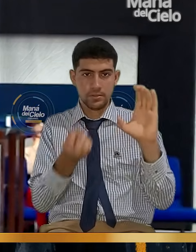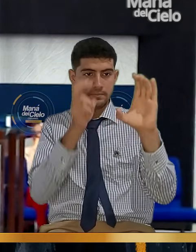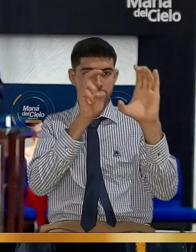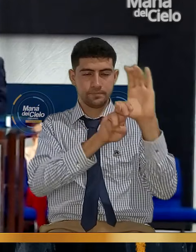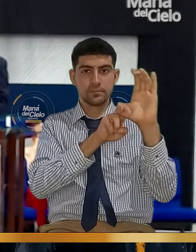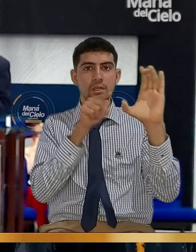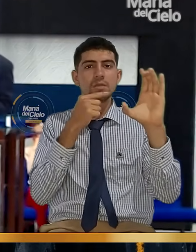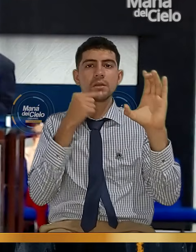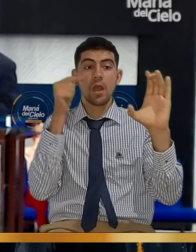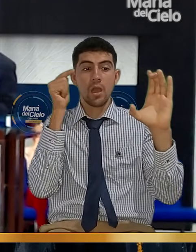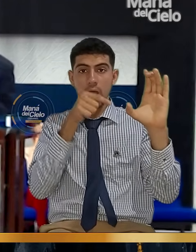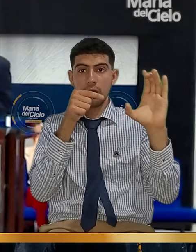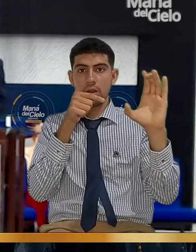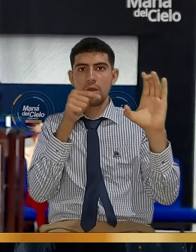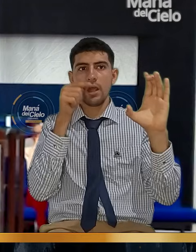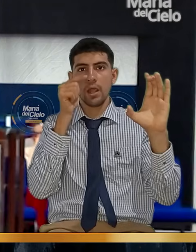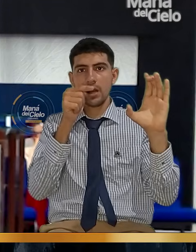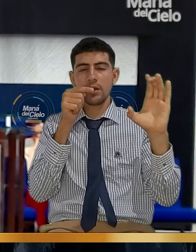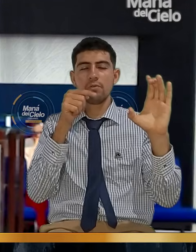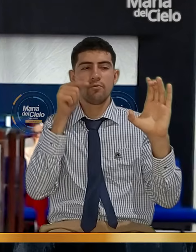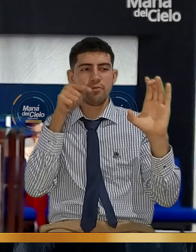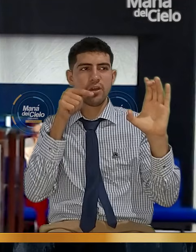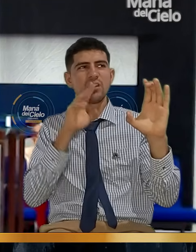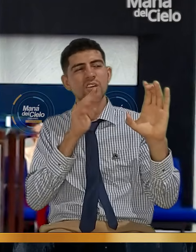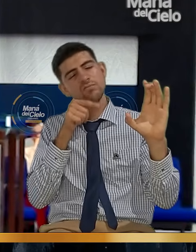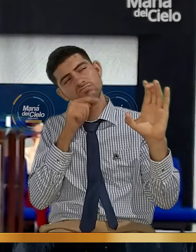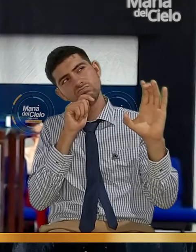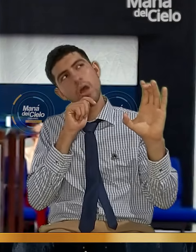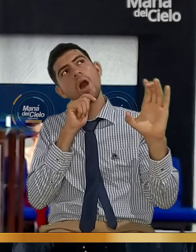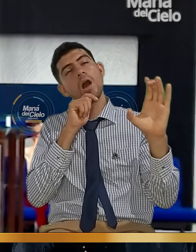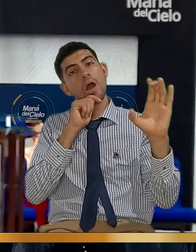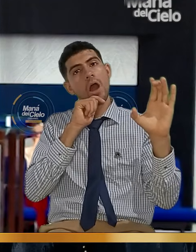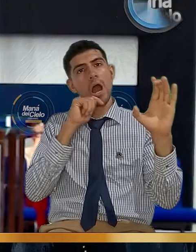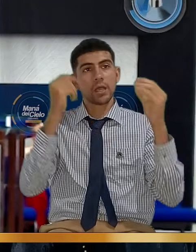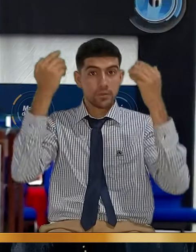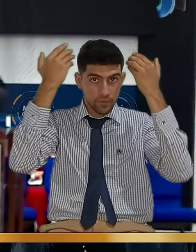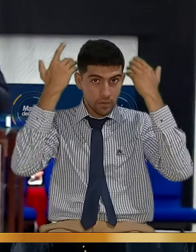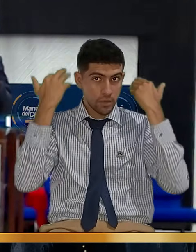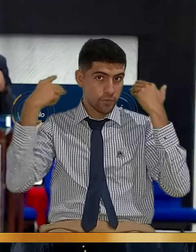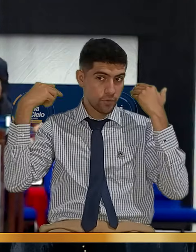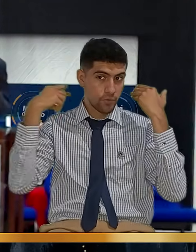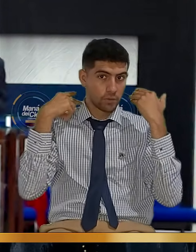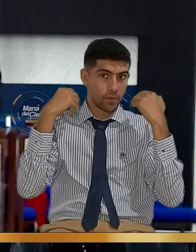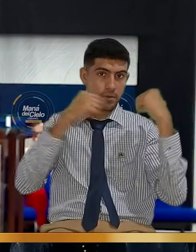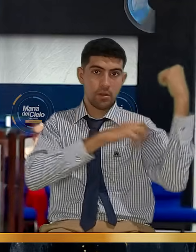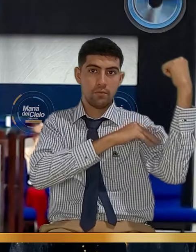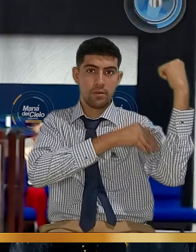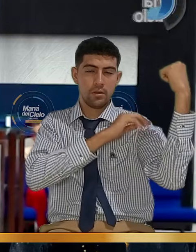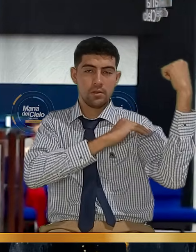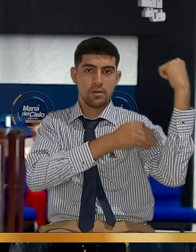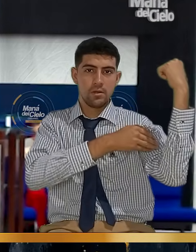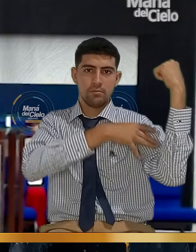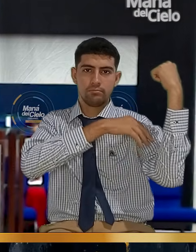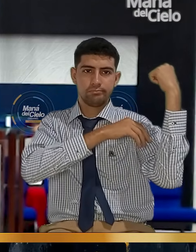que Moisés construyó el arca. Entonces hay cosas